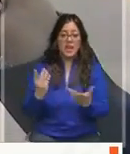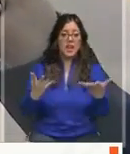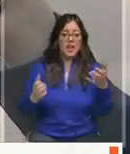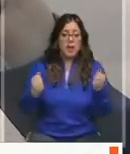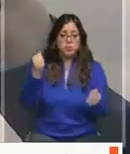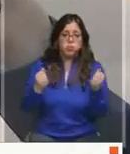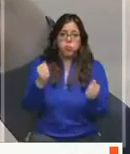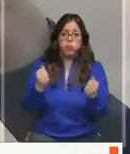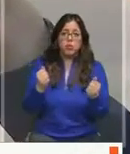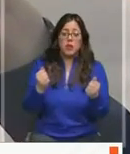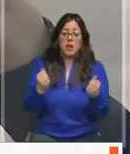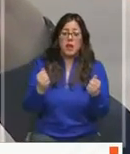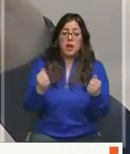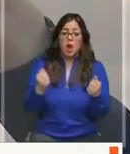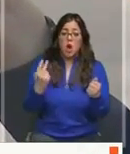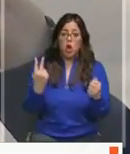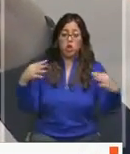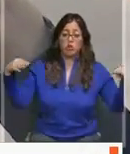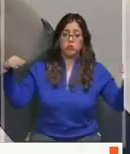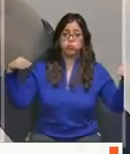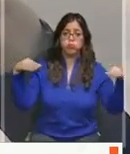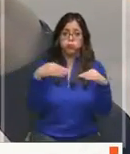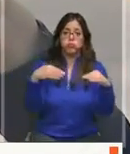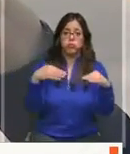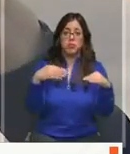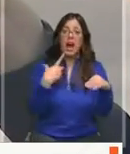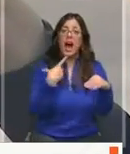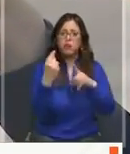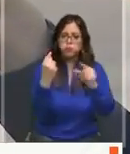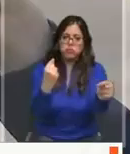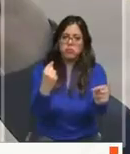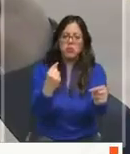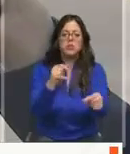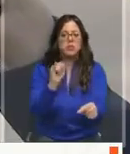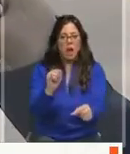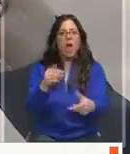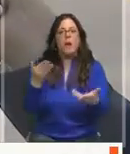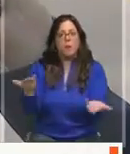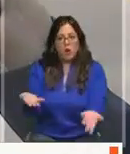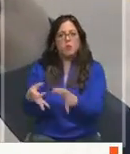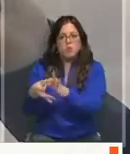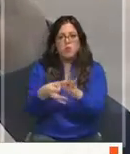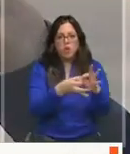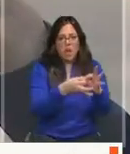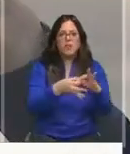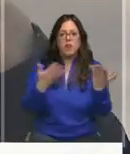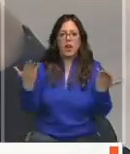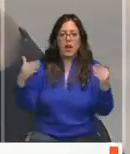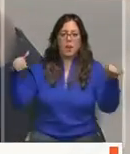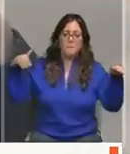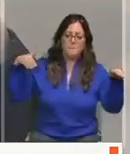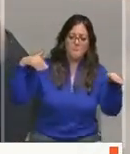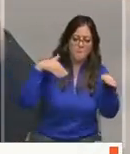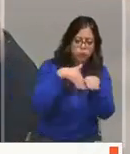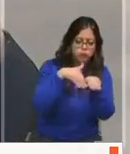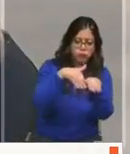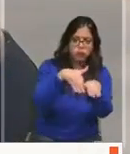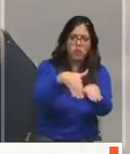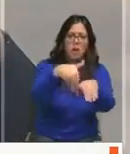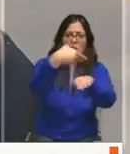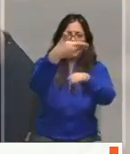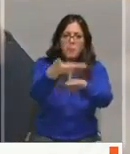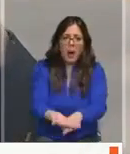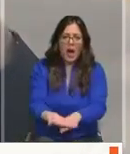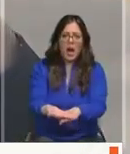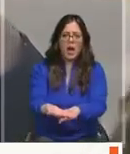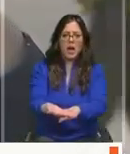a velocidad, no era una velocidad baja. Entonces eso produce efectivamente la dinámica del choque, el desplazamiento de los móviles y la imposibilidad de